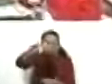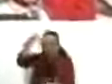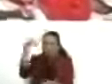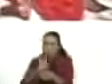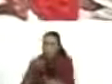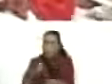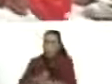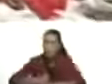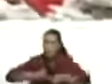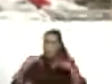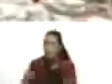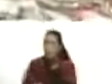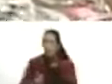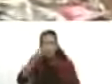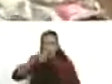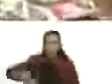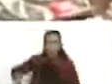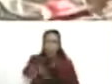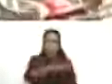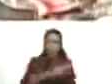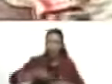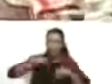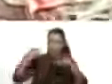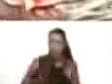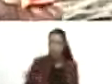poder, somos el pueblo del poder.